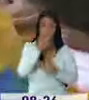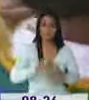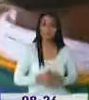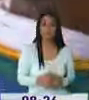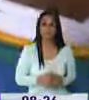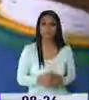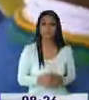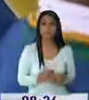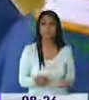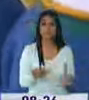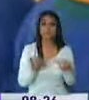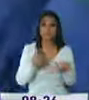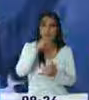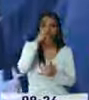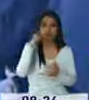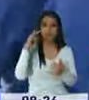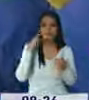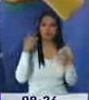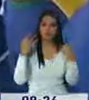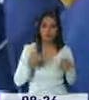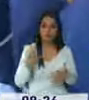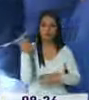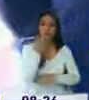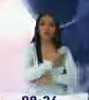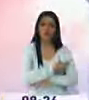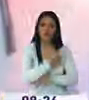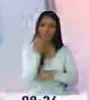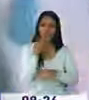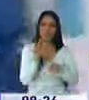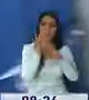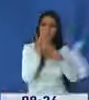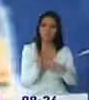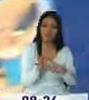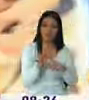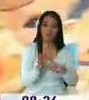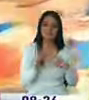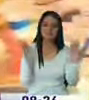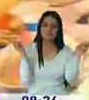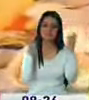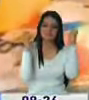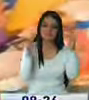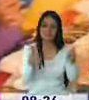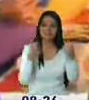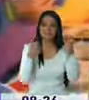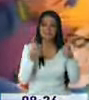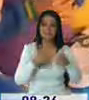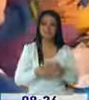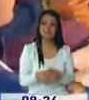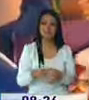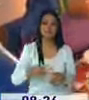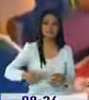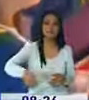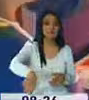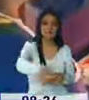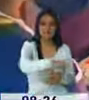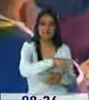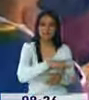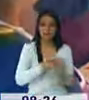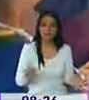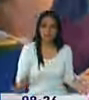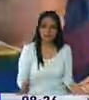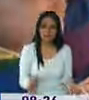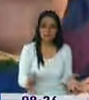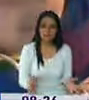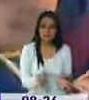Hoy estamos con los niños festejando este gran día, así que va a ser una gran celebración el día de hoy. Y ellos, lo bueno es que se les incentiva a